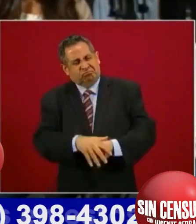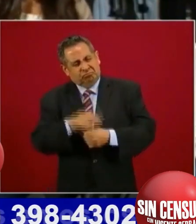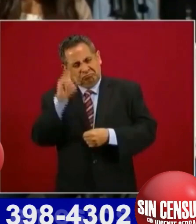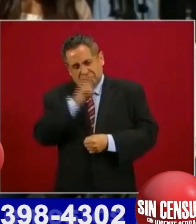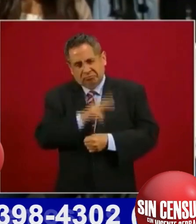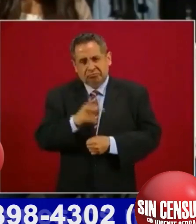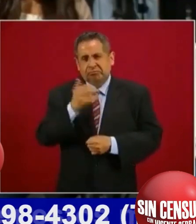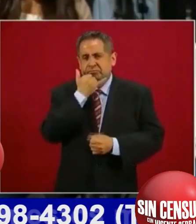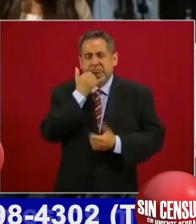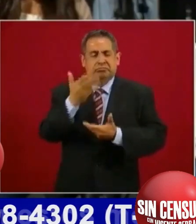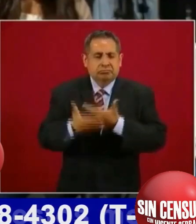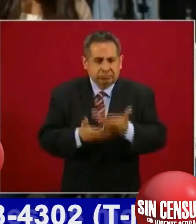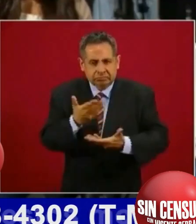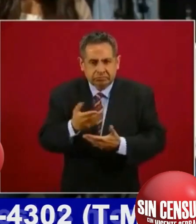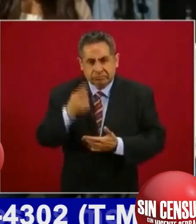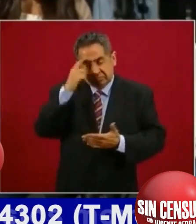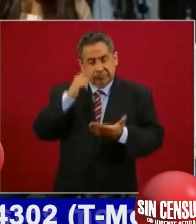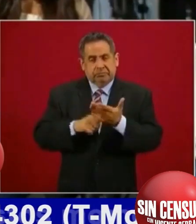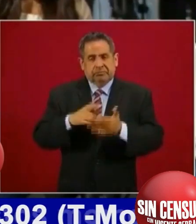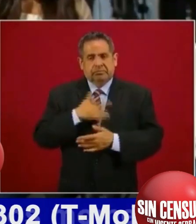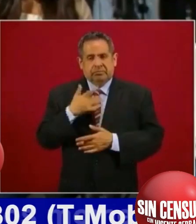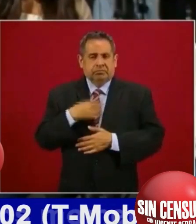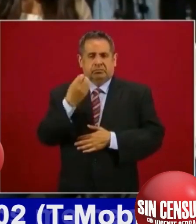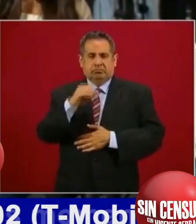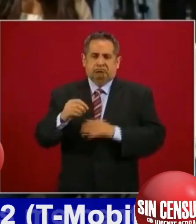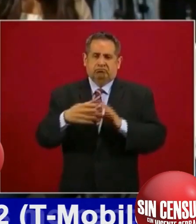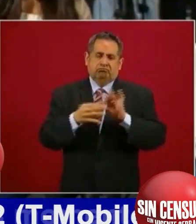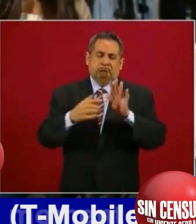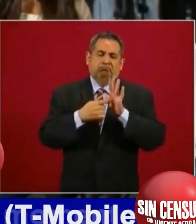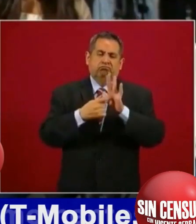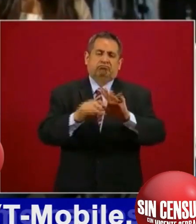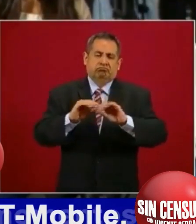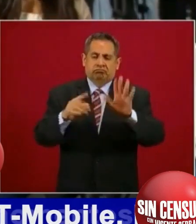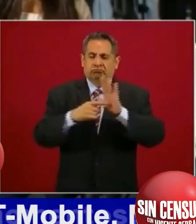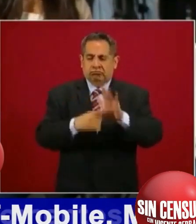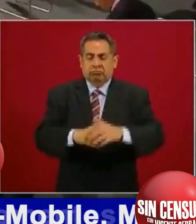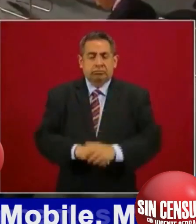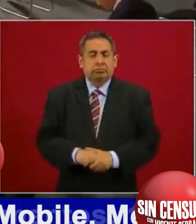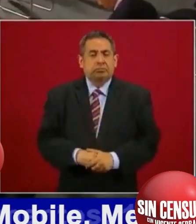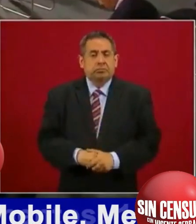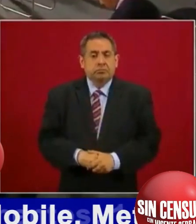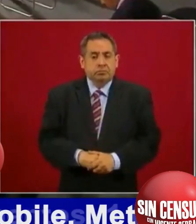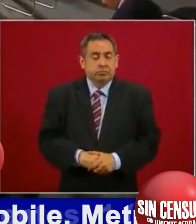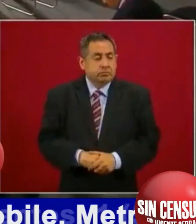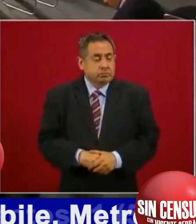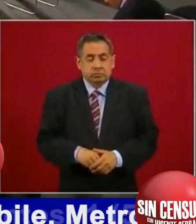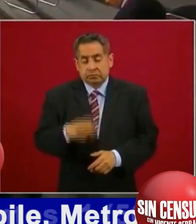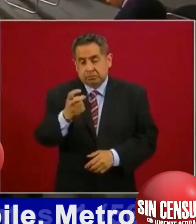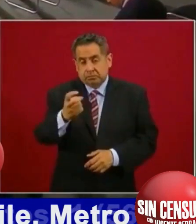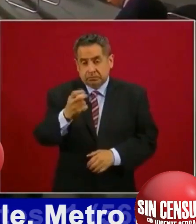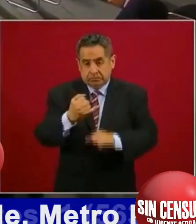Presidente, disculpe, pero me parece que es obligado exponer esto. No tengo información,